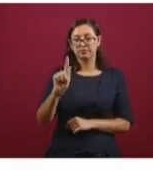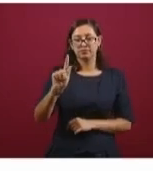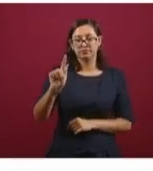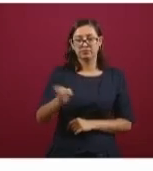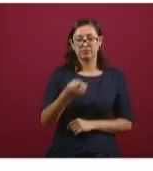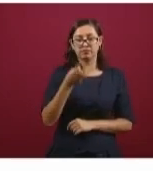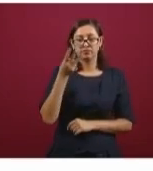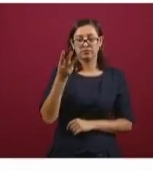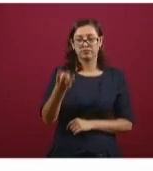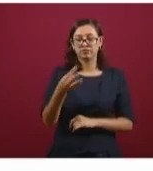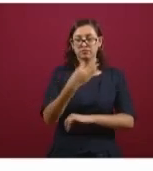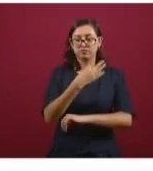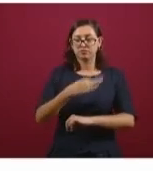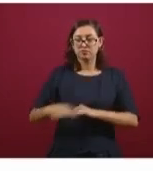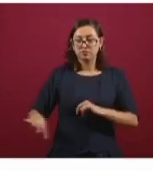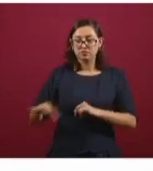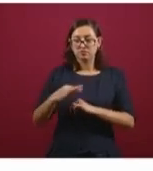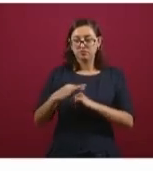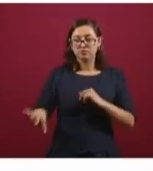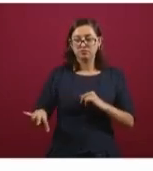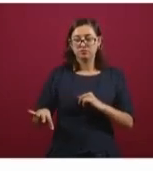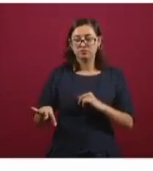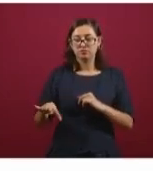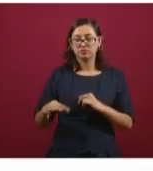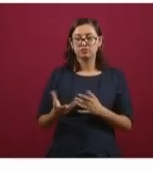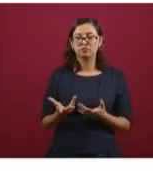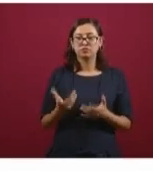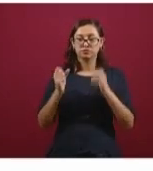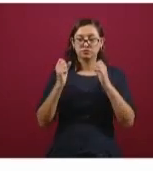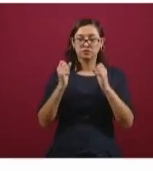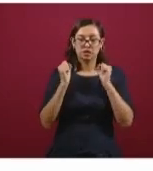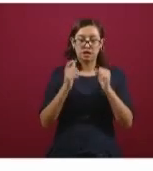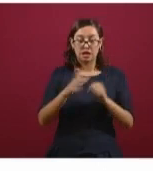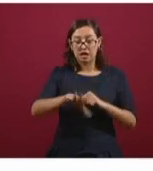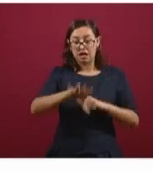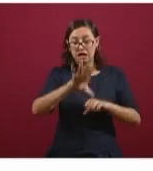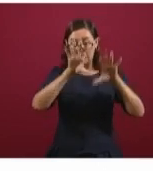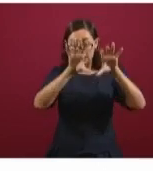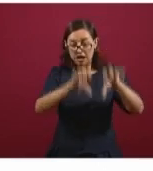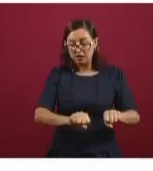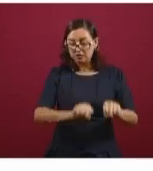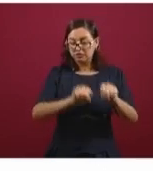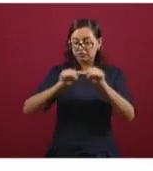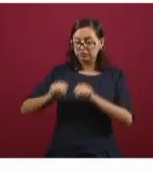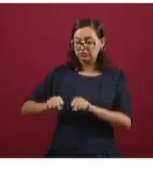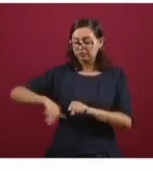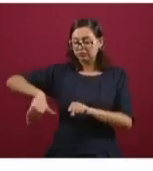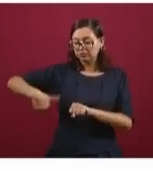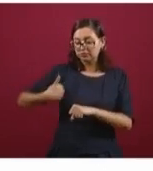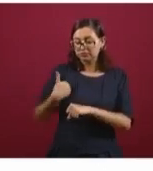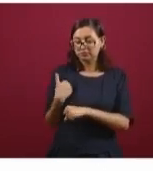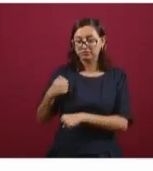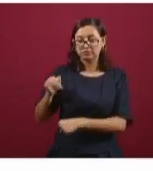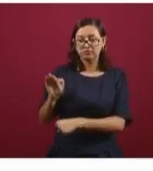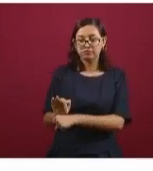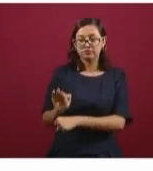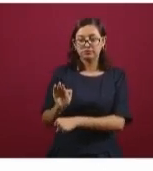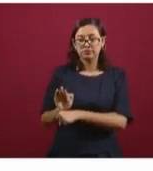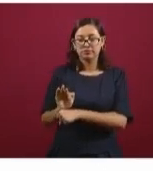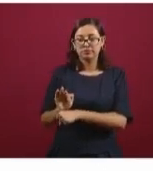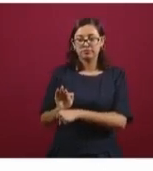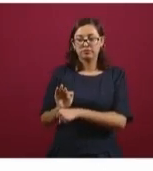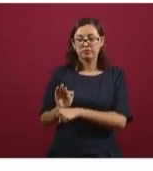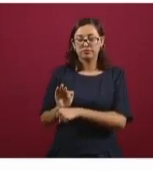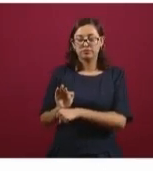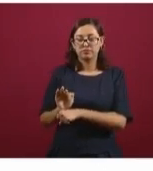12.573. Y el último cuadro, lo que ha sido asegurado por los diferentes organismos encargados de la